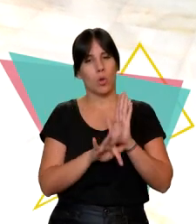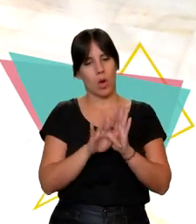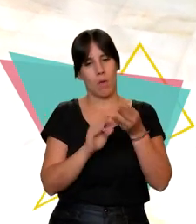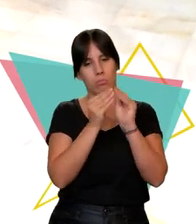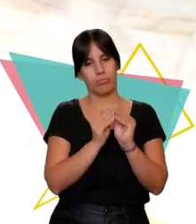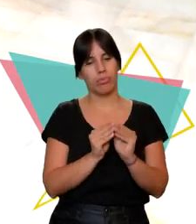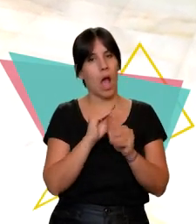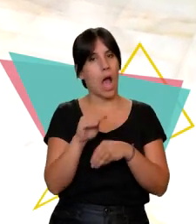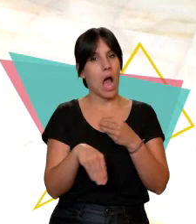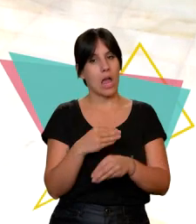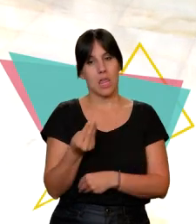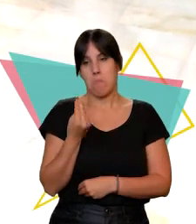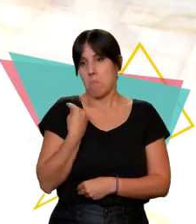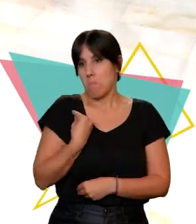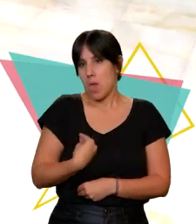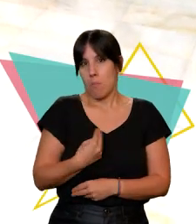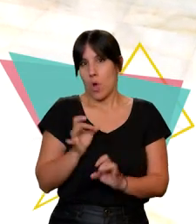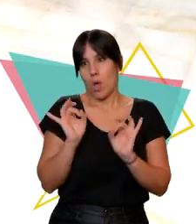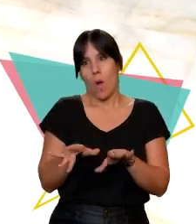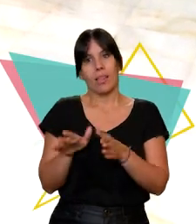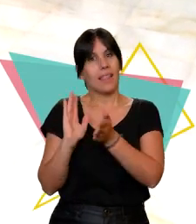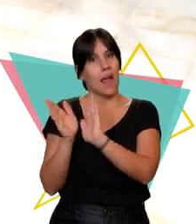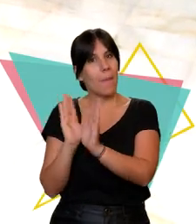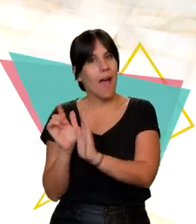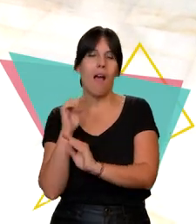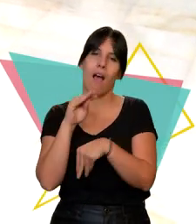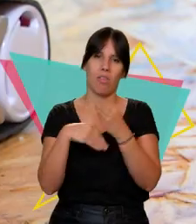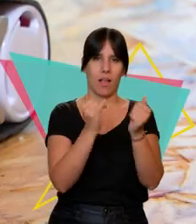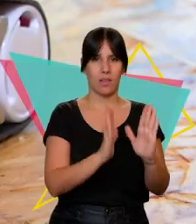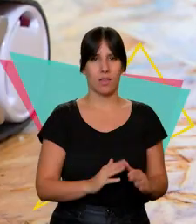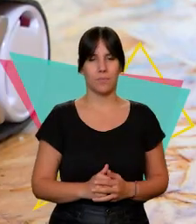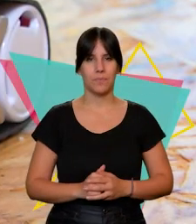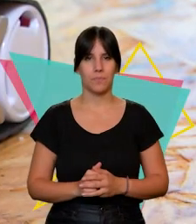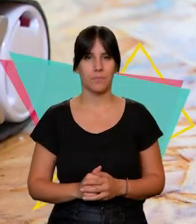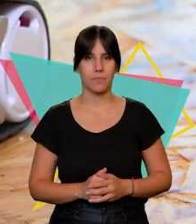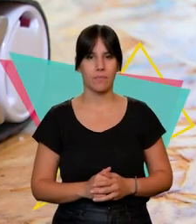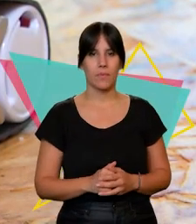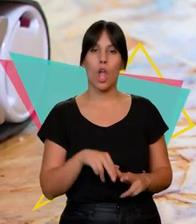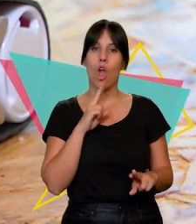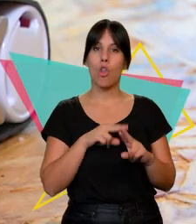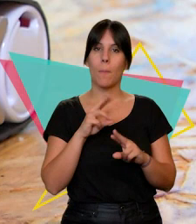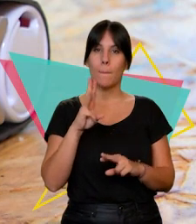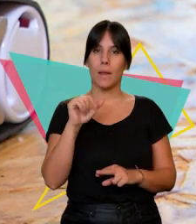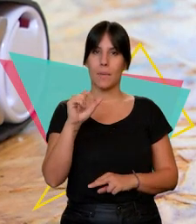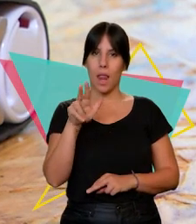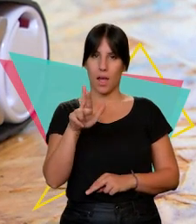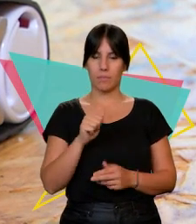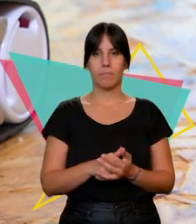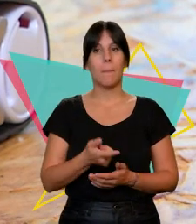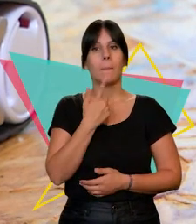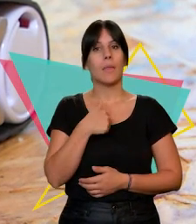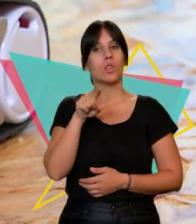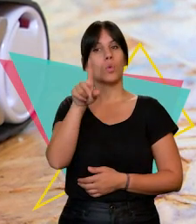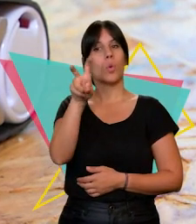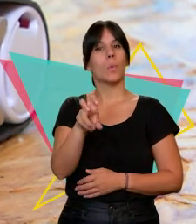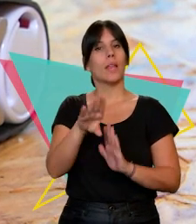programar y hacer lo mismo que haría el terapeuta en este caso. Me llamo Pilar. Un pajarito me ha